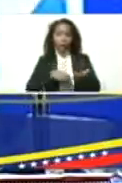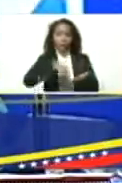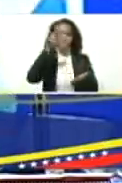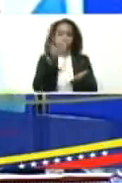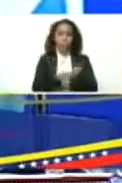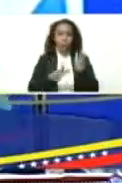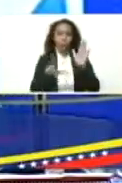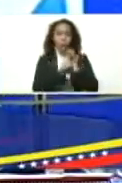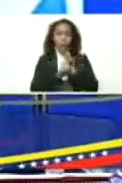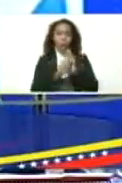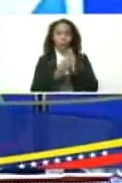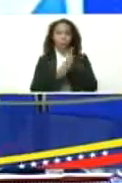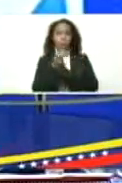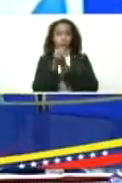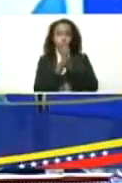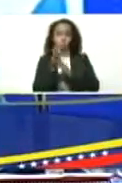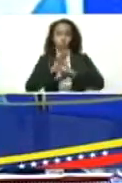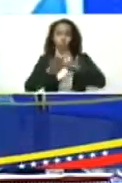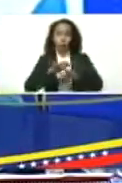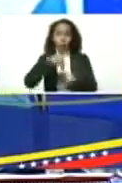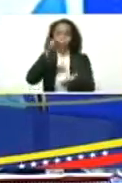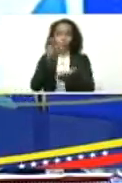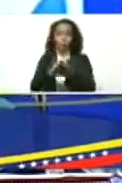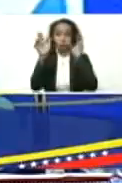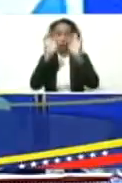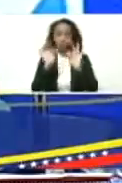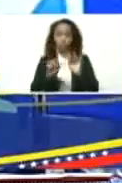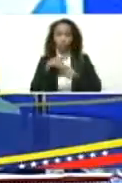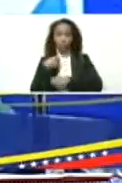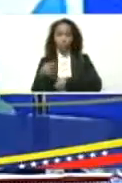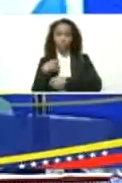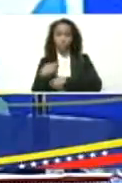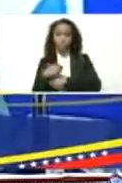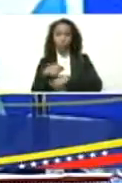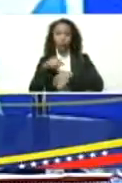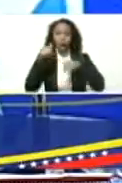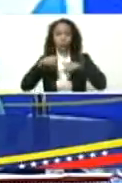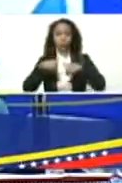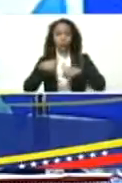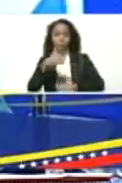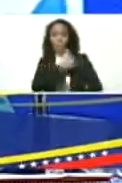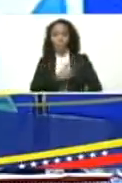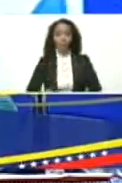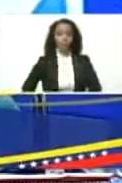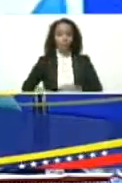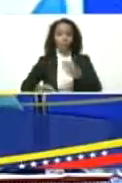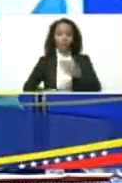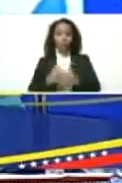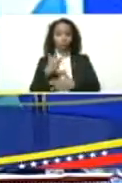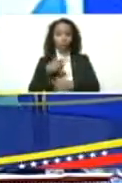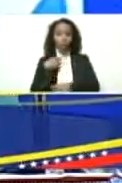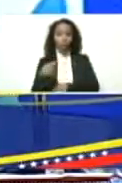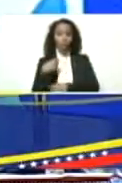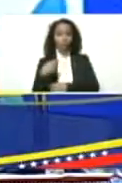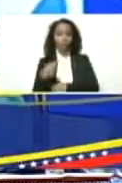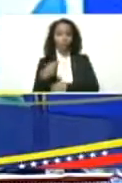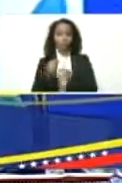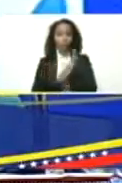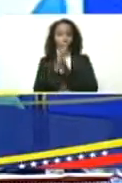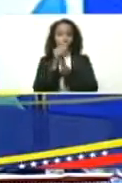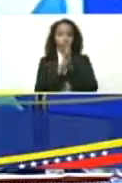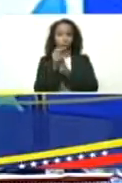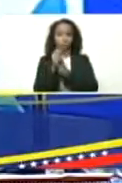de emprendimiento, ya usted ha aprobado los mecanismos de financiamiento, aquí está la presidenta del Fondo de Financiamiento para los